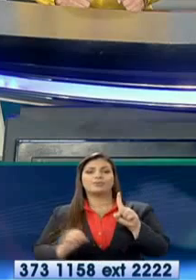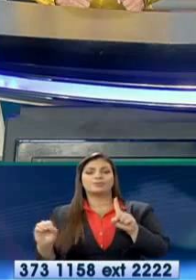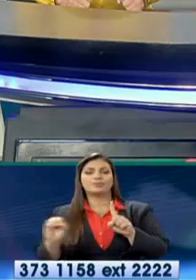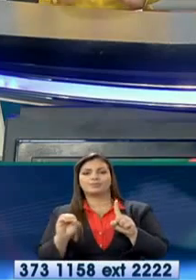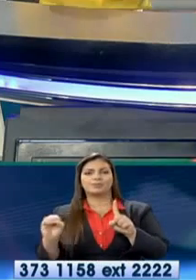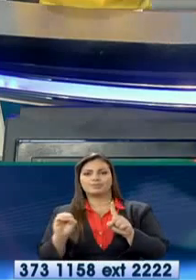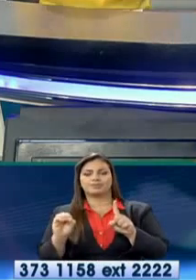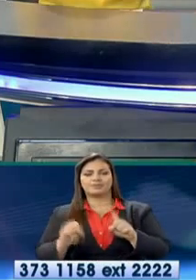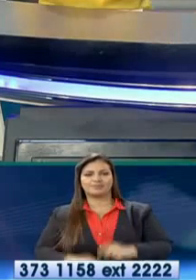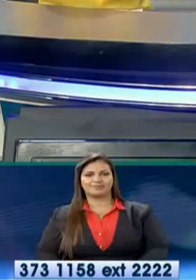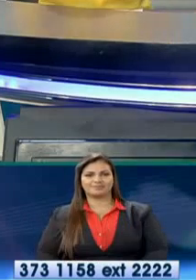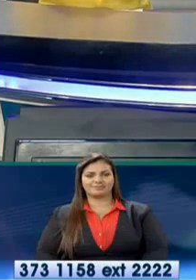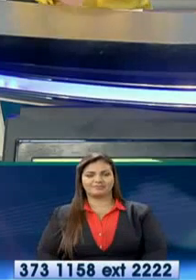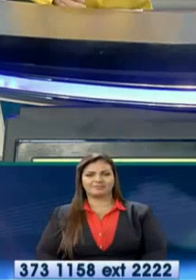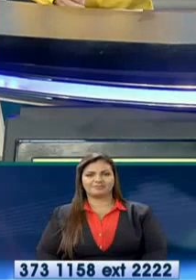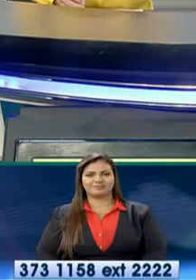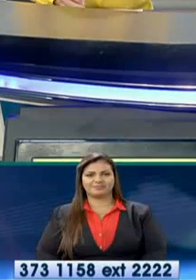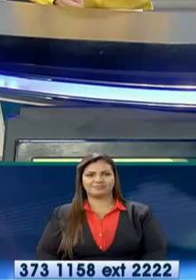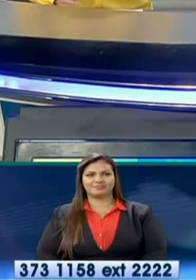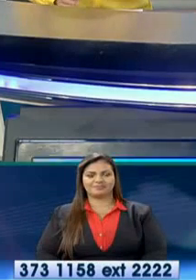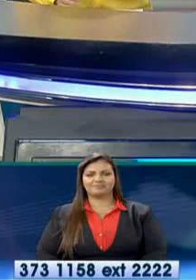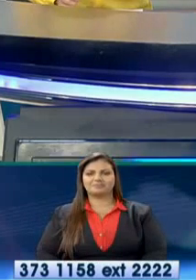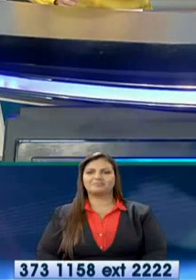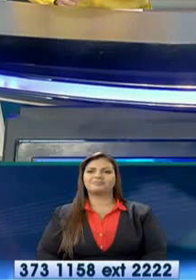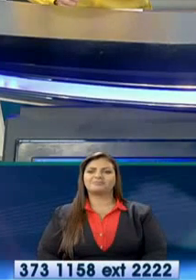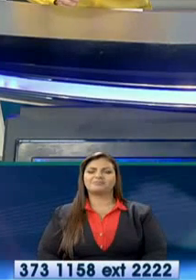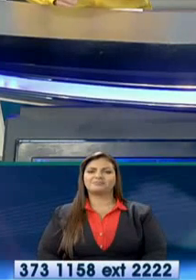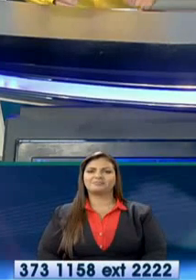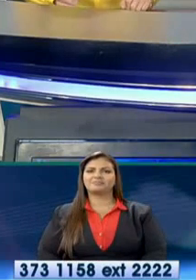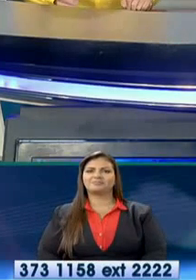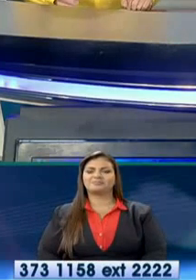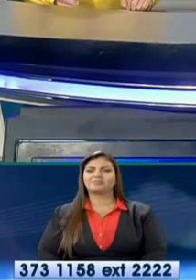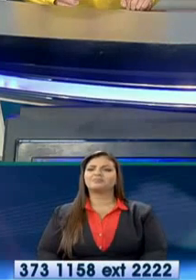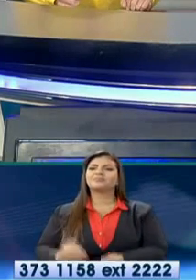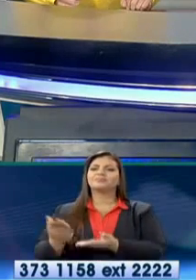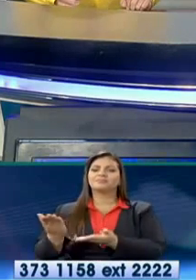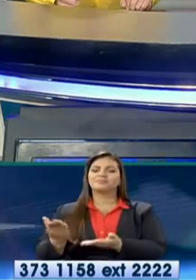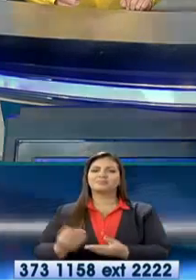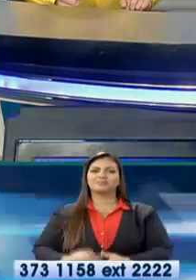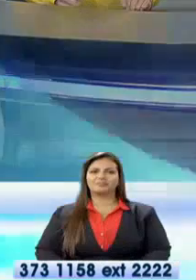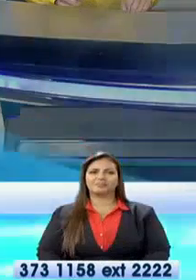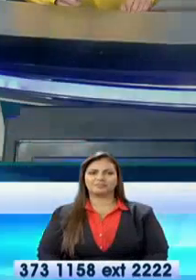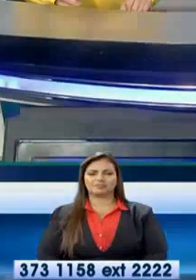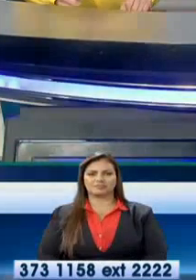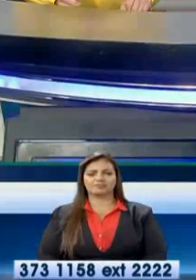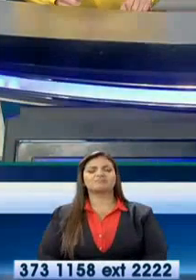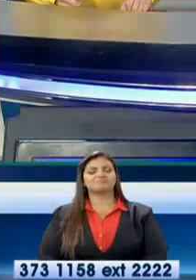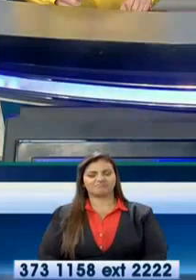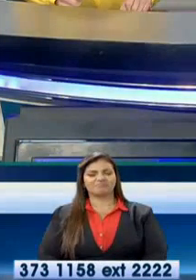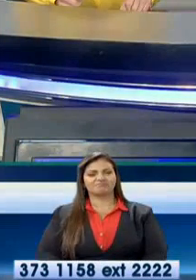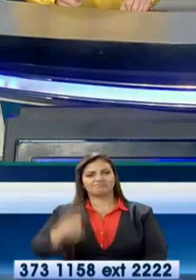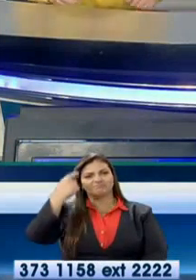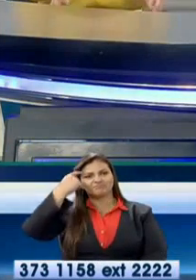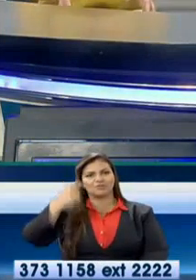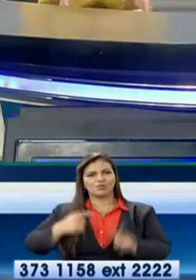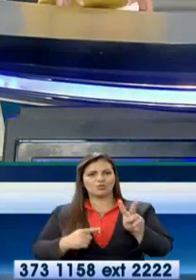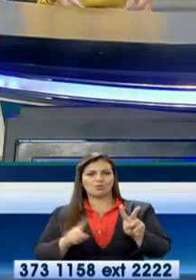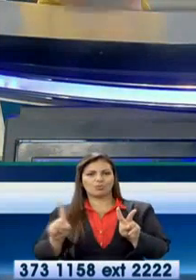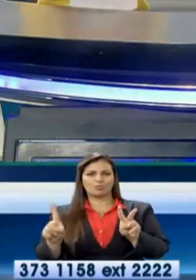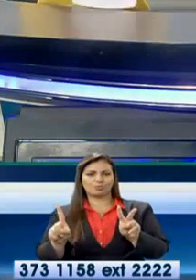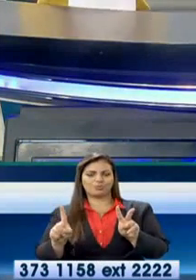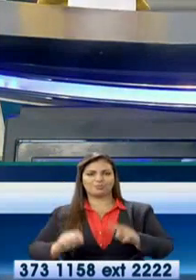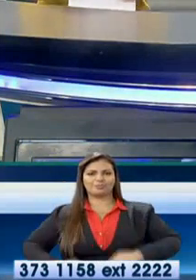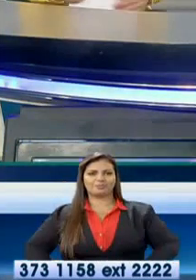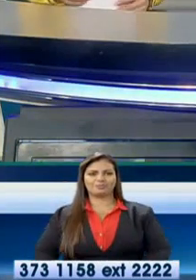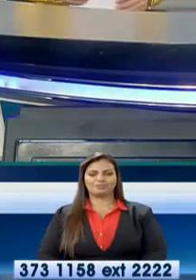dijo 2-1. ¿Eh? Eso, ya está. Te ratificas en ello, ¿verdad, Enrique? Enrique está ratificado en 2-1. Totalmente. Ya. A ver, Luxiola, ¿por dónde se